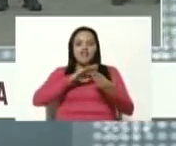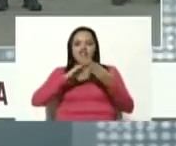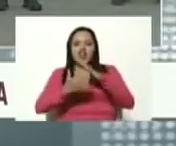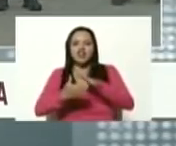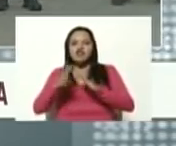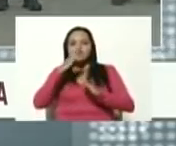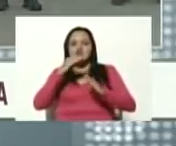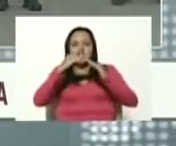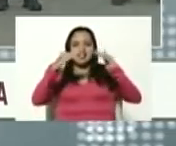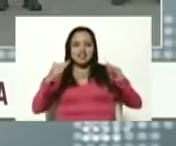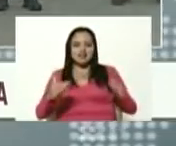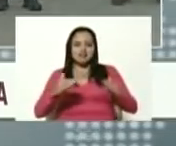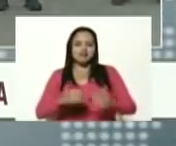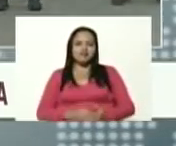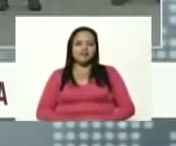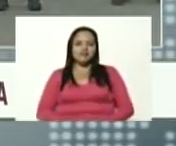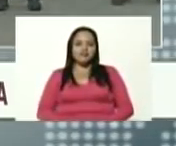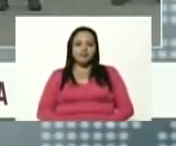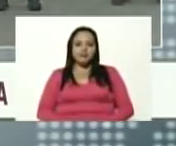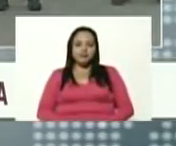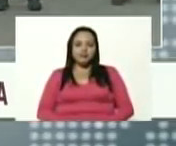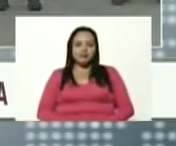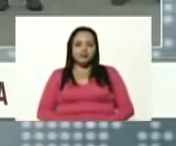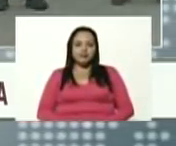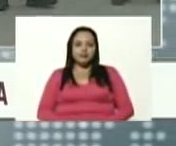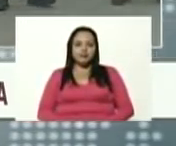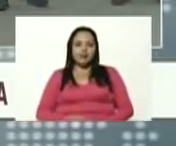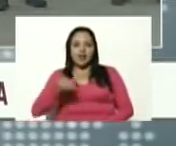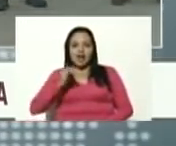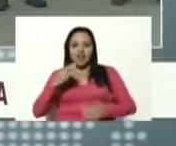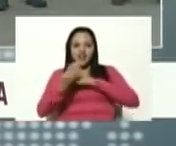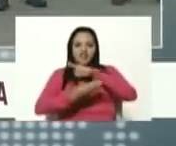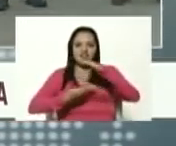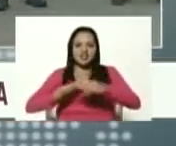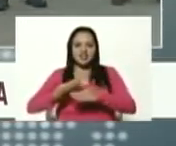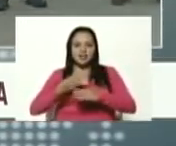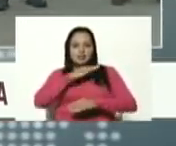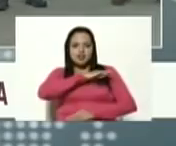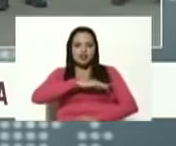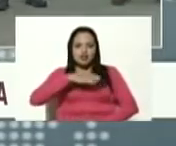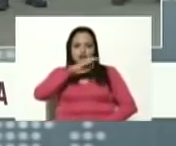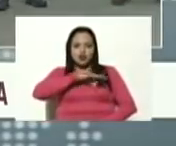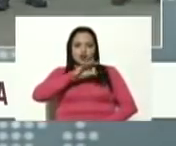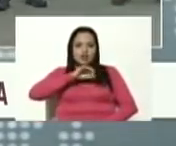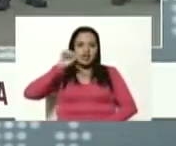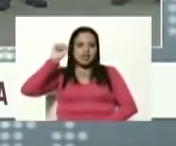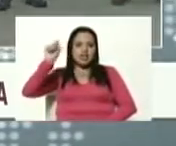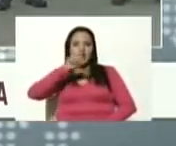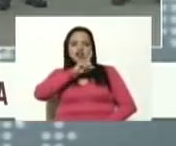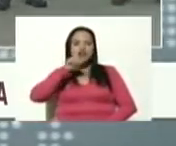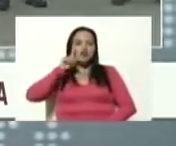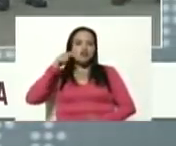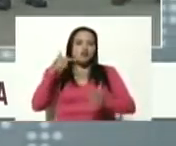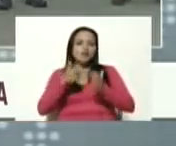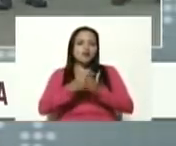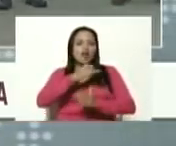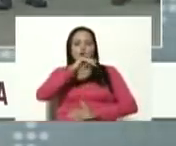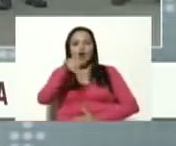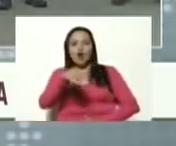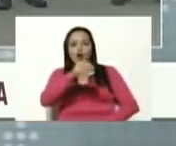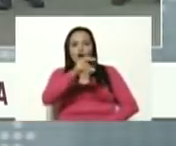techos, están precisamente en la base de Misiones Socialistas que lleva el nombre de Jorge